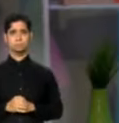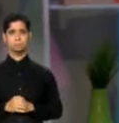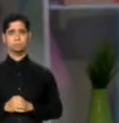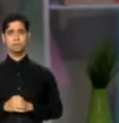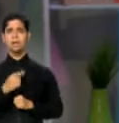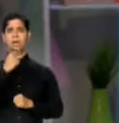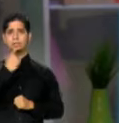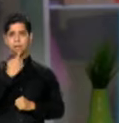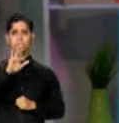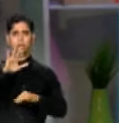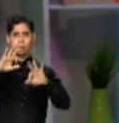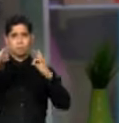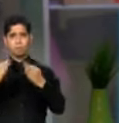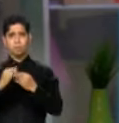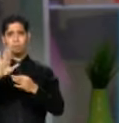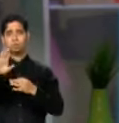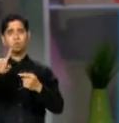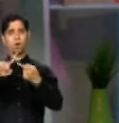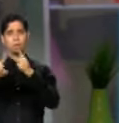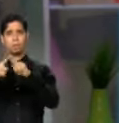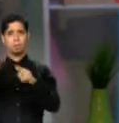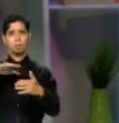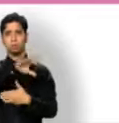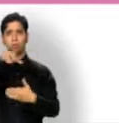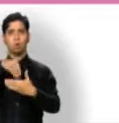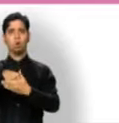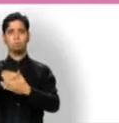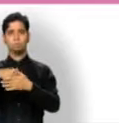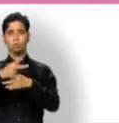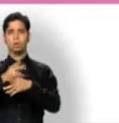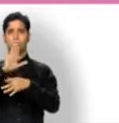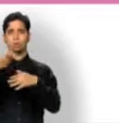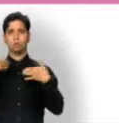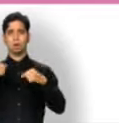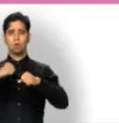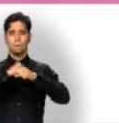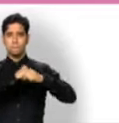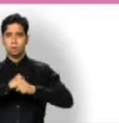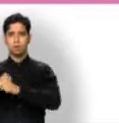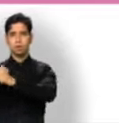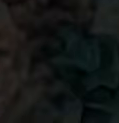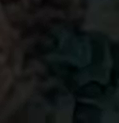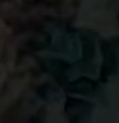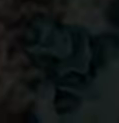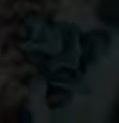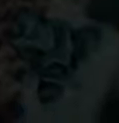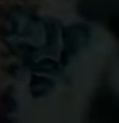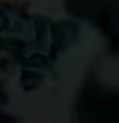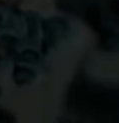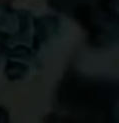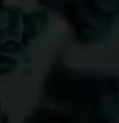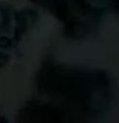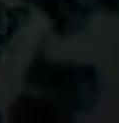787-999-6202. En serio, hazlo por tu familia, por tus amigos, por todos. Cuida tu salud, protege a los tuyos.